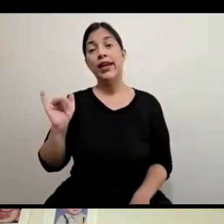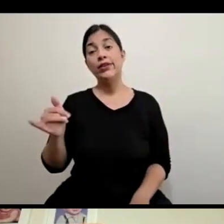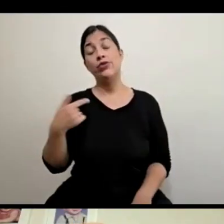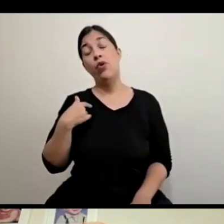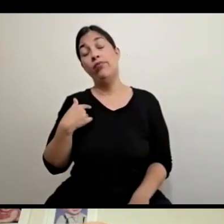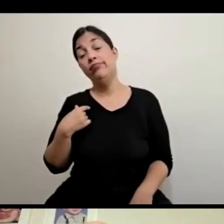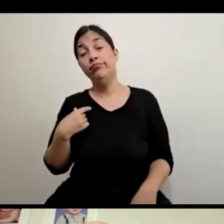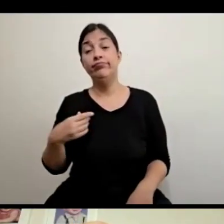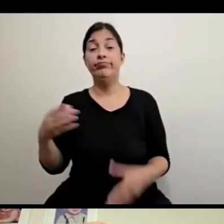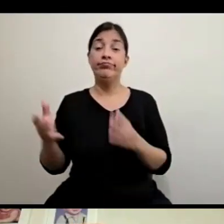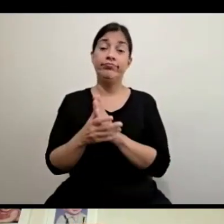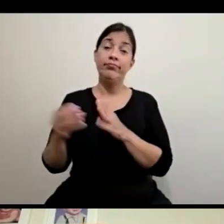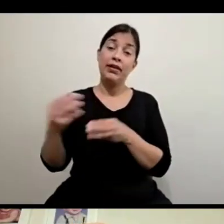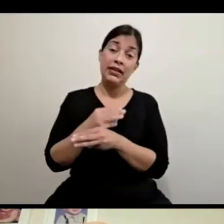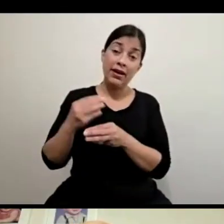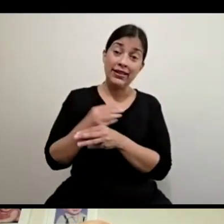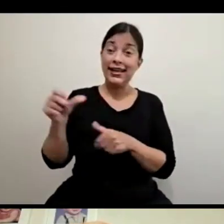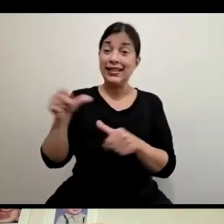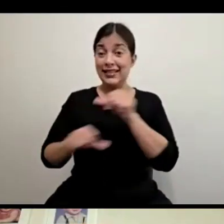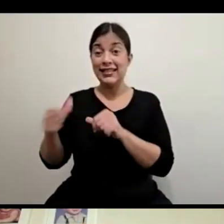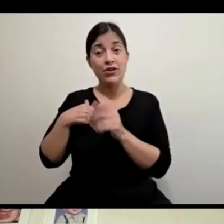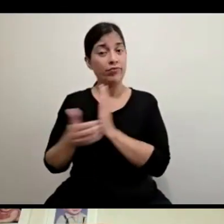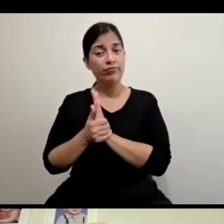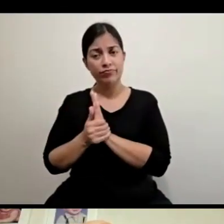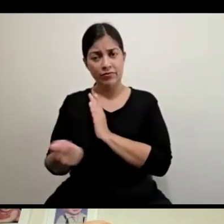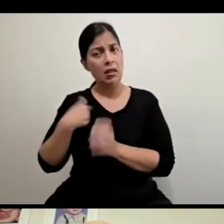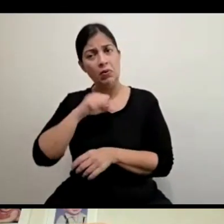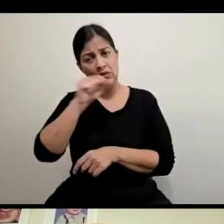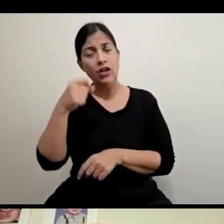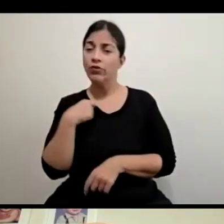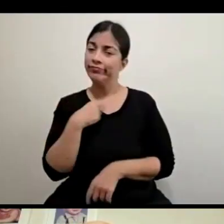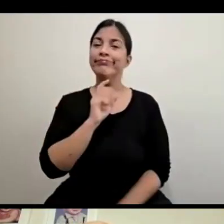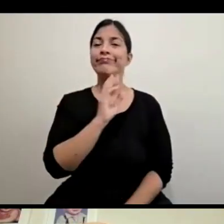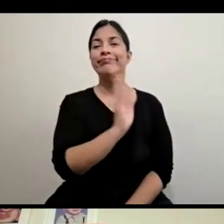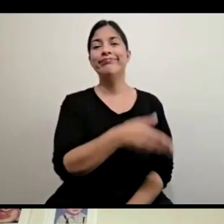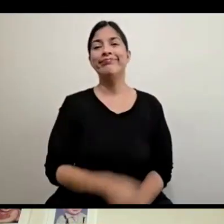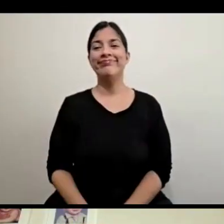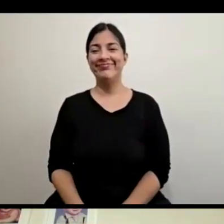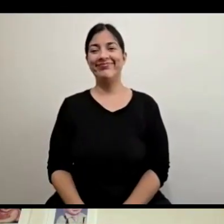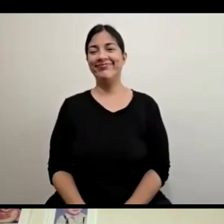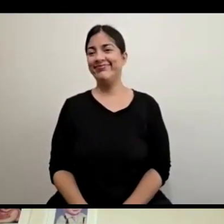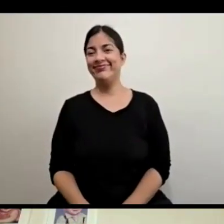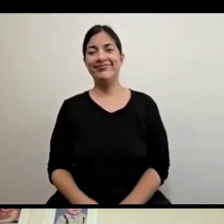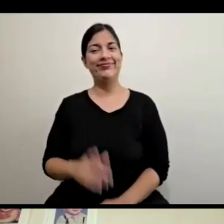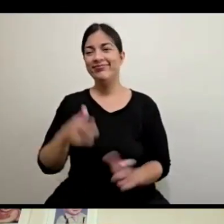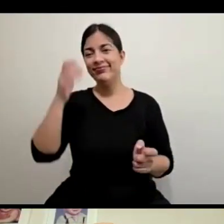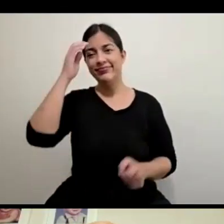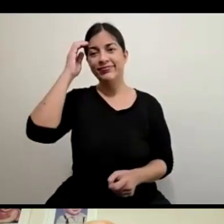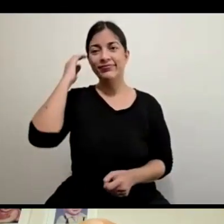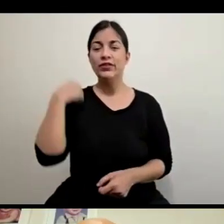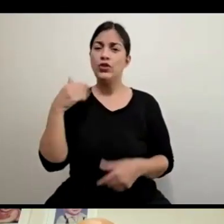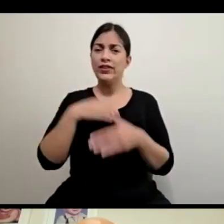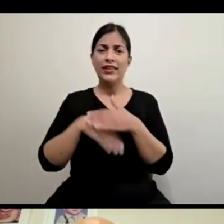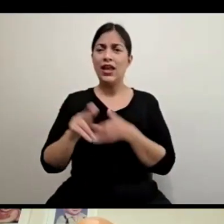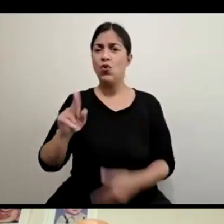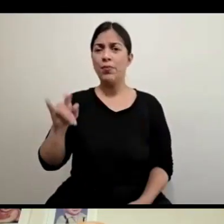matemáticas y ciencias, las monjas decían que yo era maravilloso en eso y le encantaba lo que hacía, pues me fui para allá, me matriculé automáticamente. O sea, no, yo fui a la UPI como un niño,